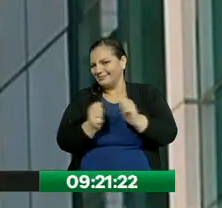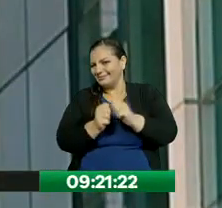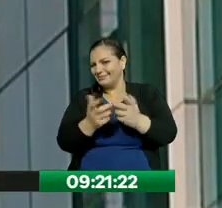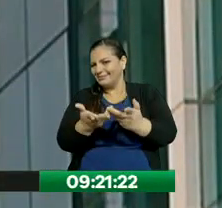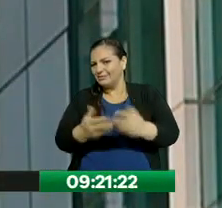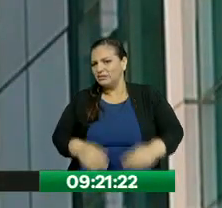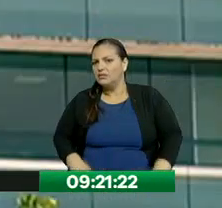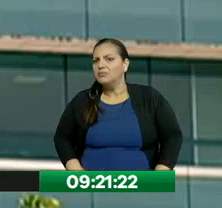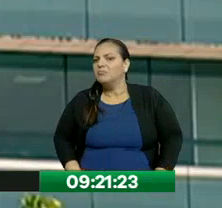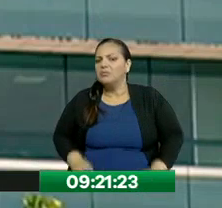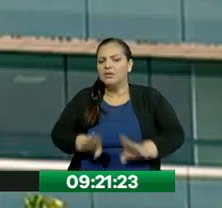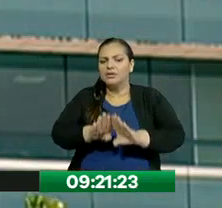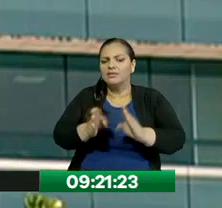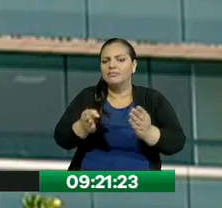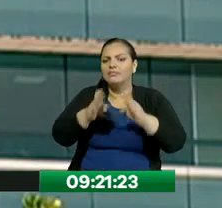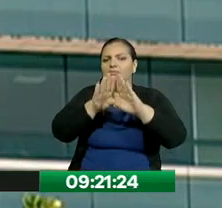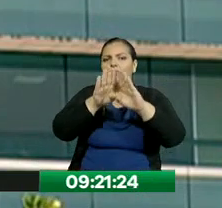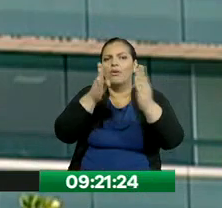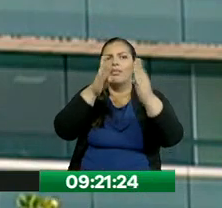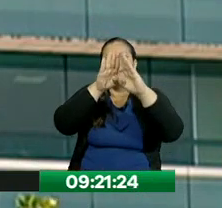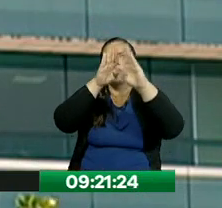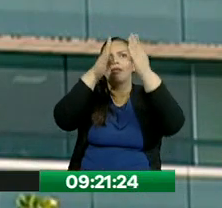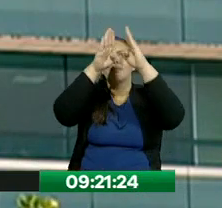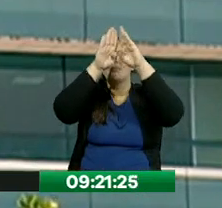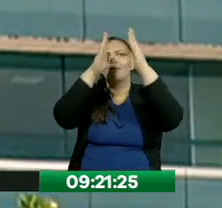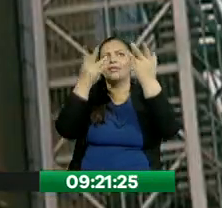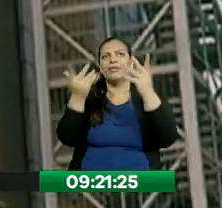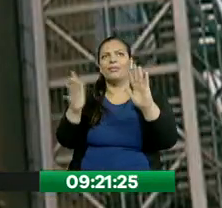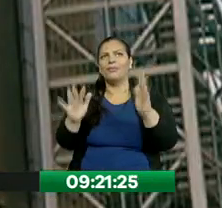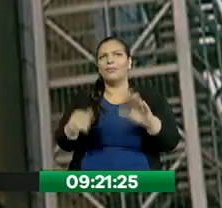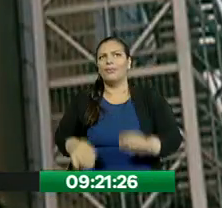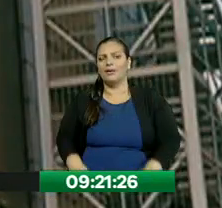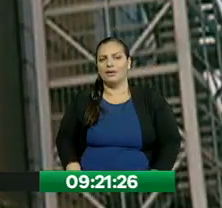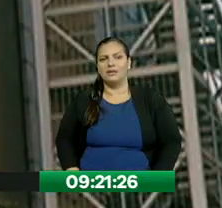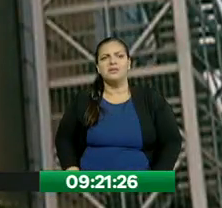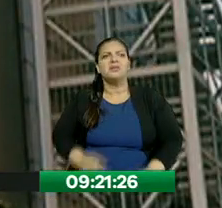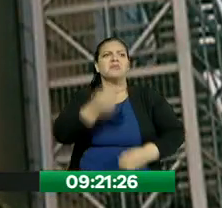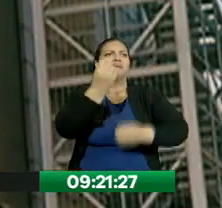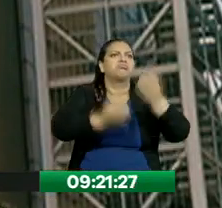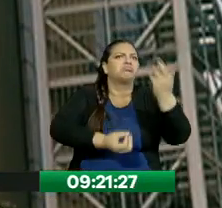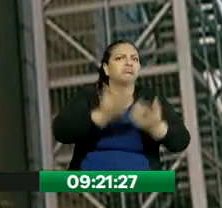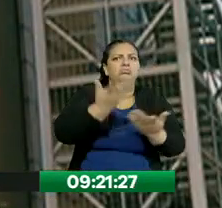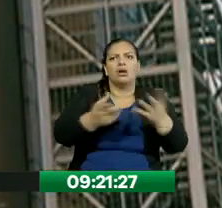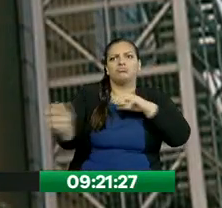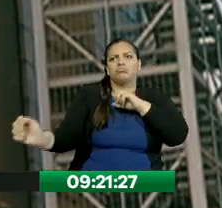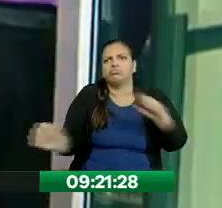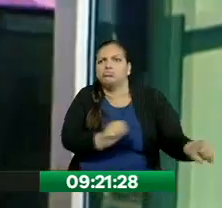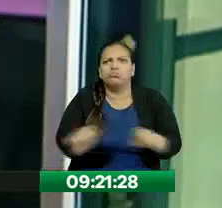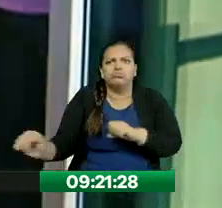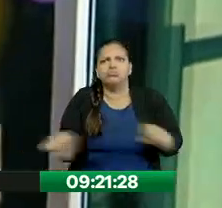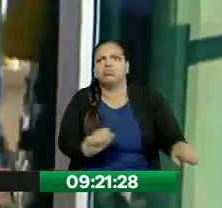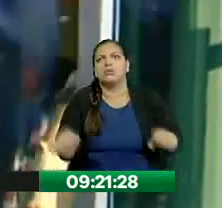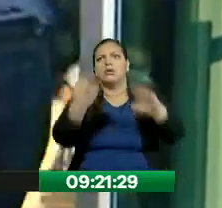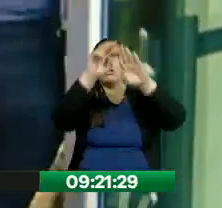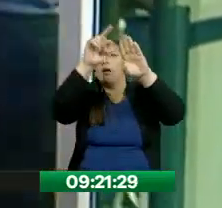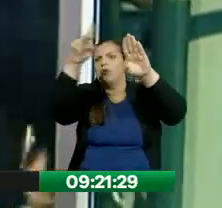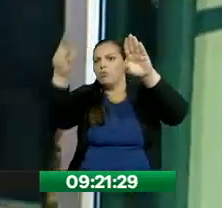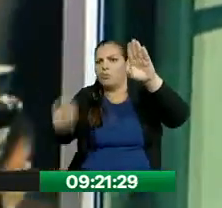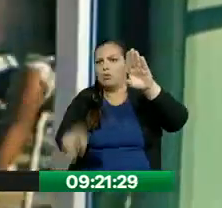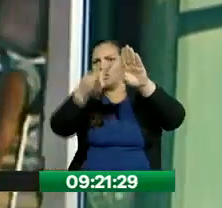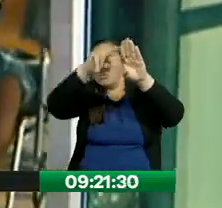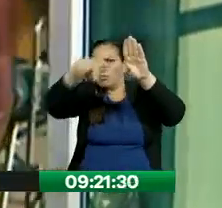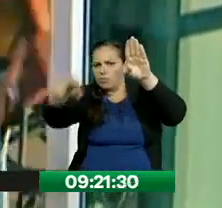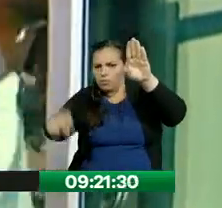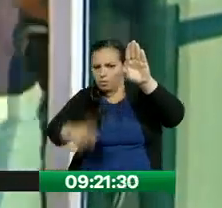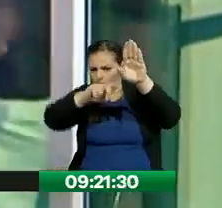escaleras tengan una salida que permita justamente lo que él decía. En caso de un incendio, una catástrofe, un terremoto, puedan pues salir de la